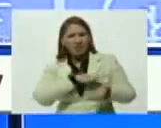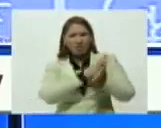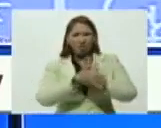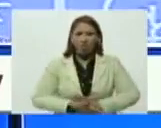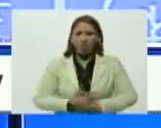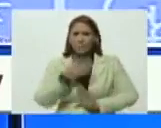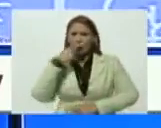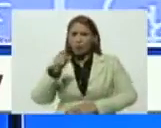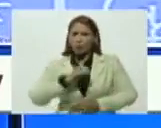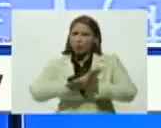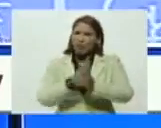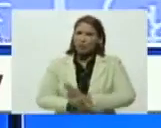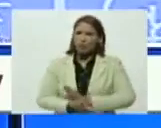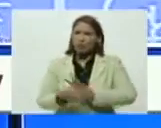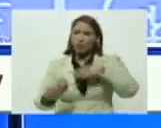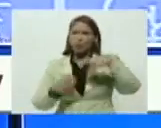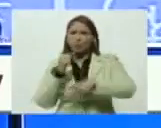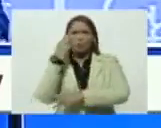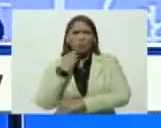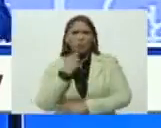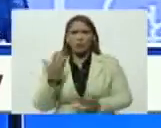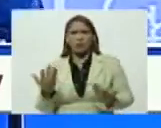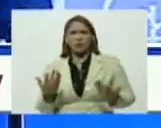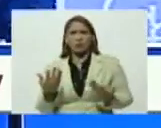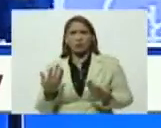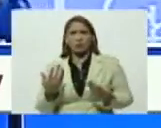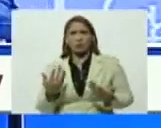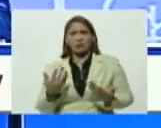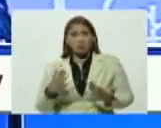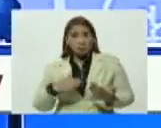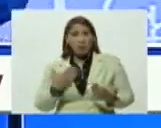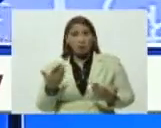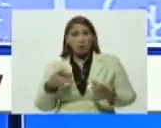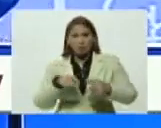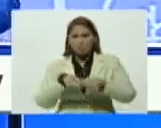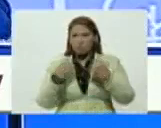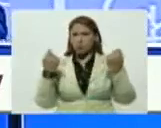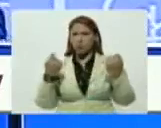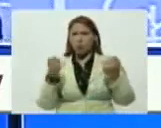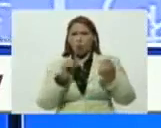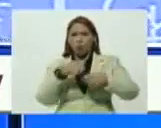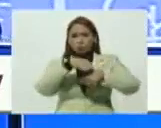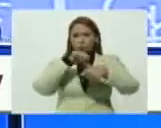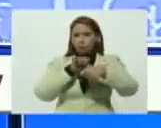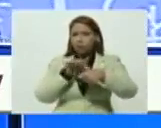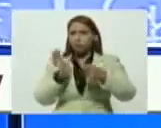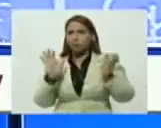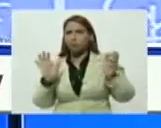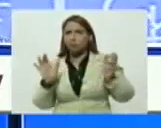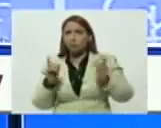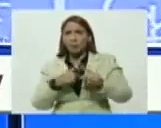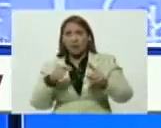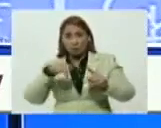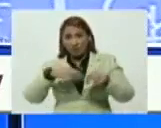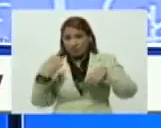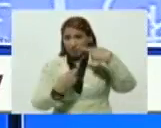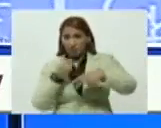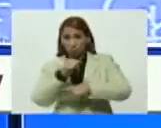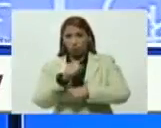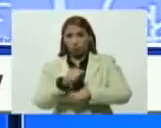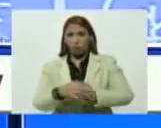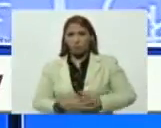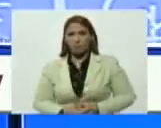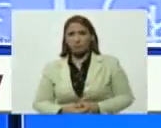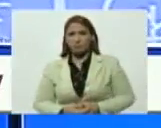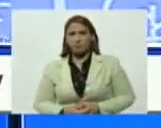la revolución bolivariana. Puede ser que le hagan daño, una herida, pero esta revolución es